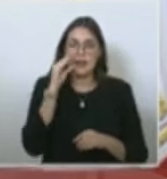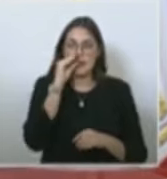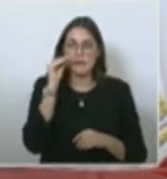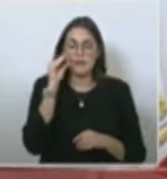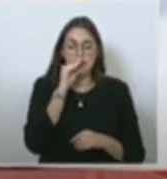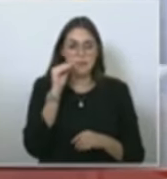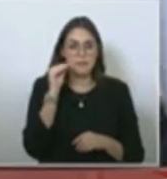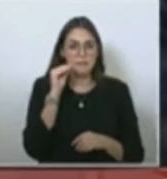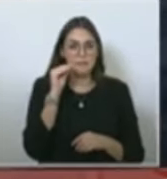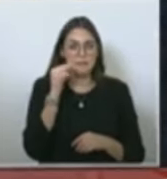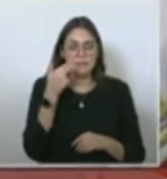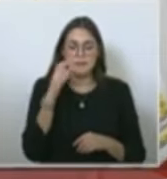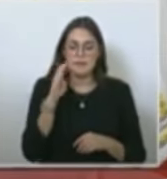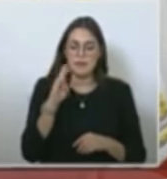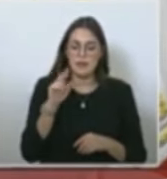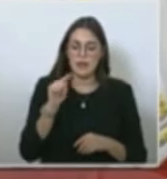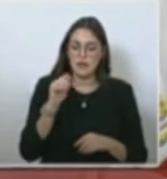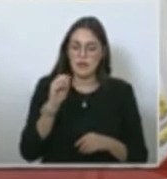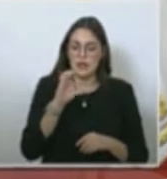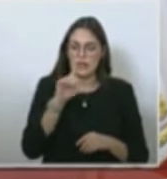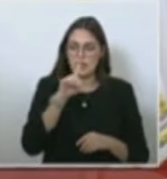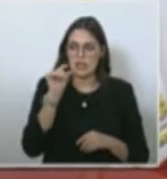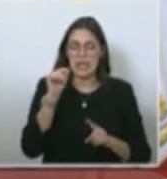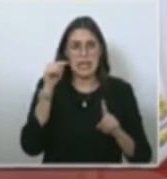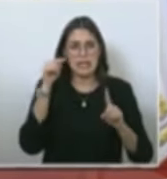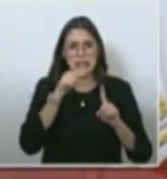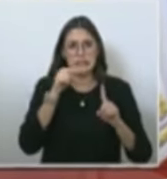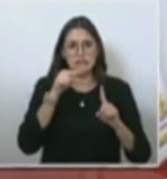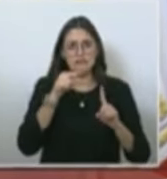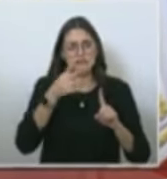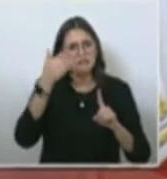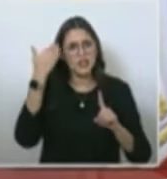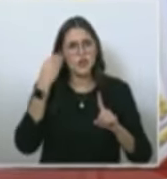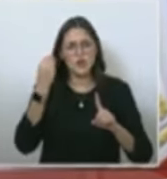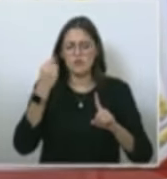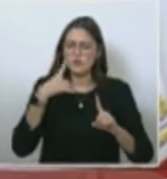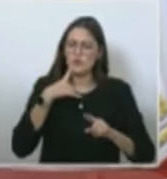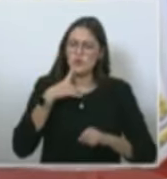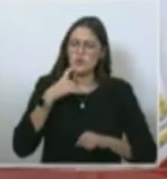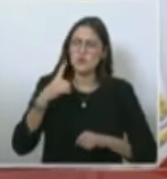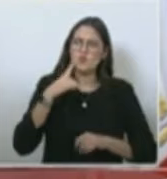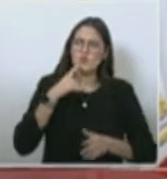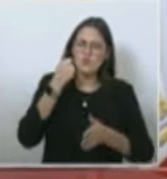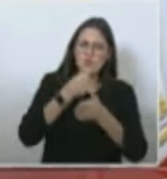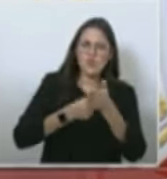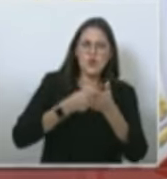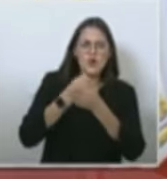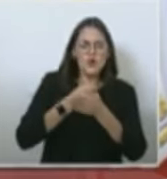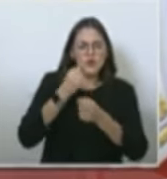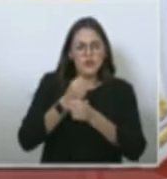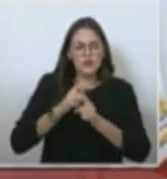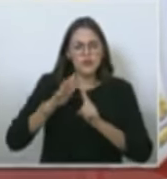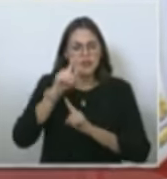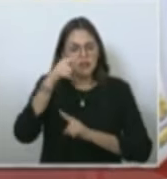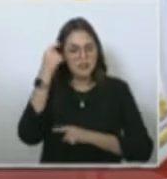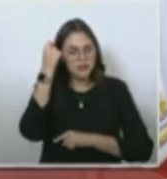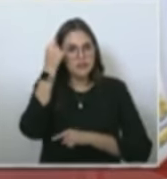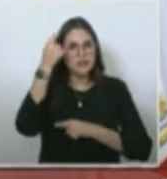se ha mencionado, fue un luchador social que construyó el Partido Mexicano de